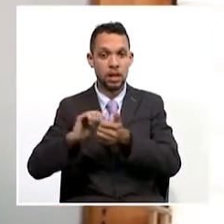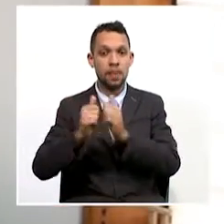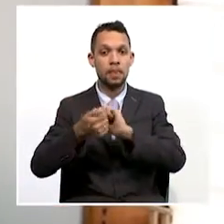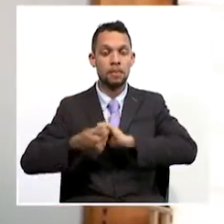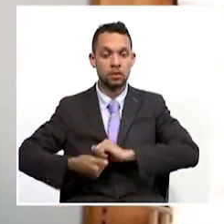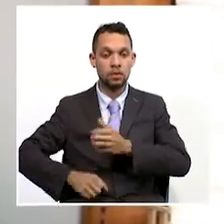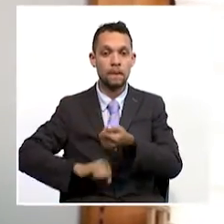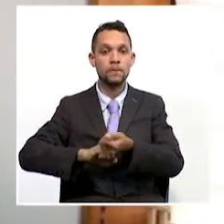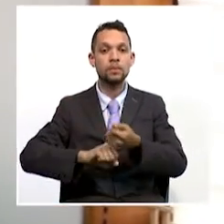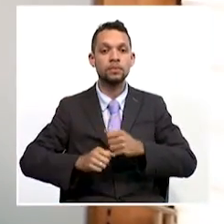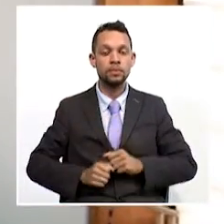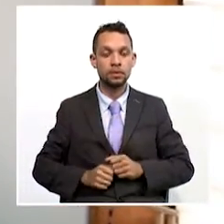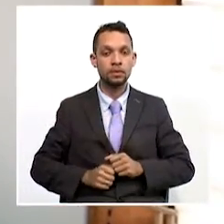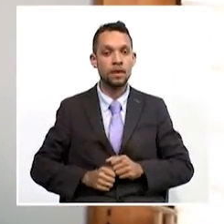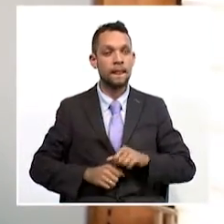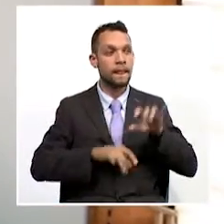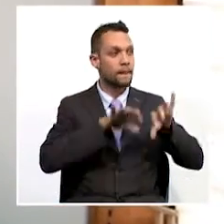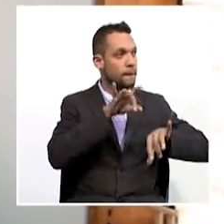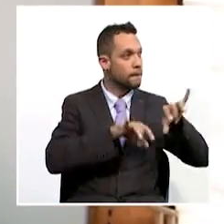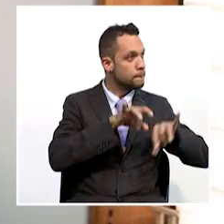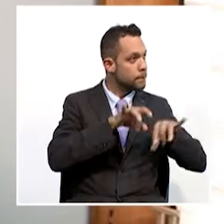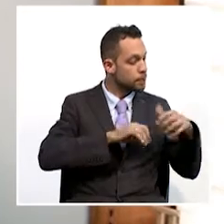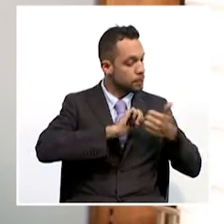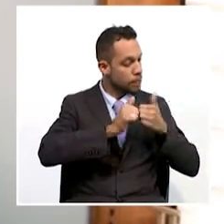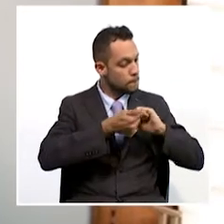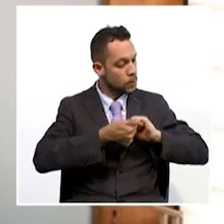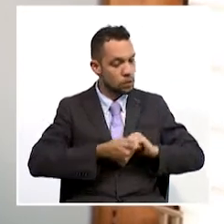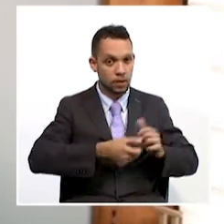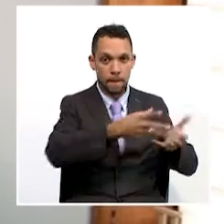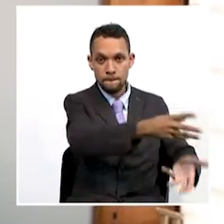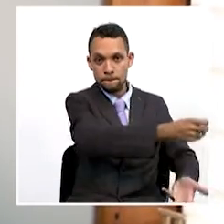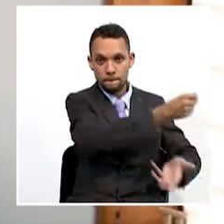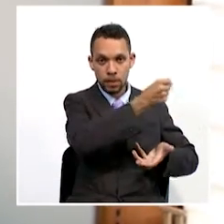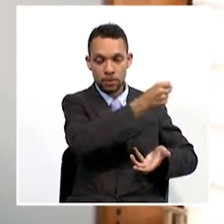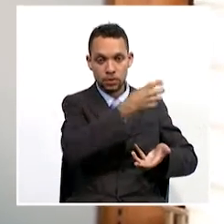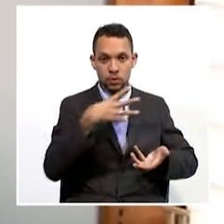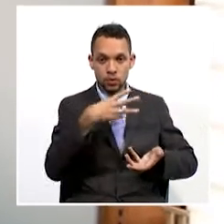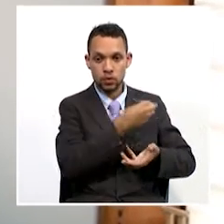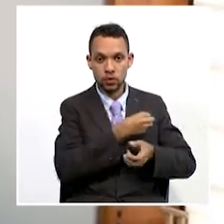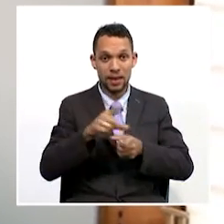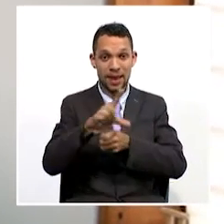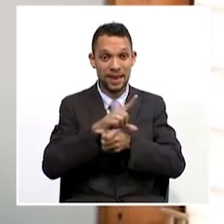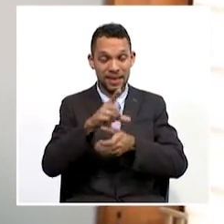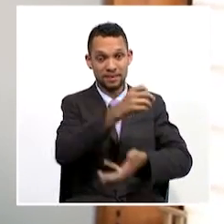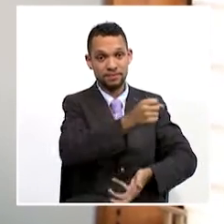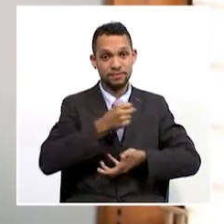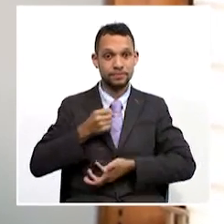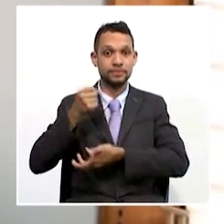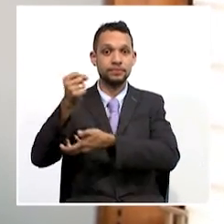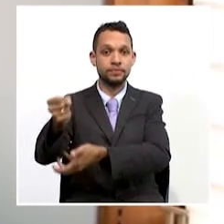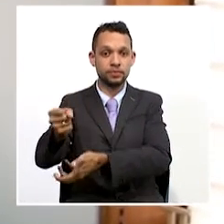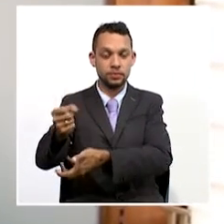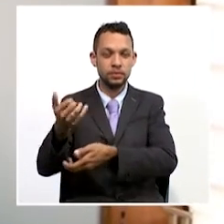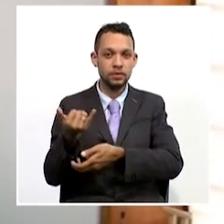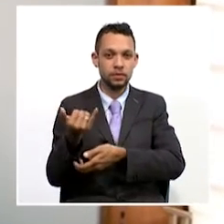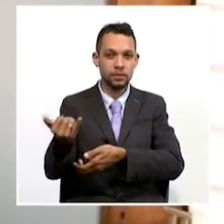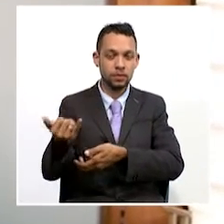Es un convenio por intermedio de la Secretaría del Deporte y la entidad jurídica sin ánimo de lucro, en este caso